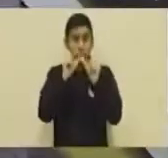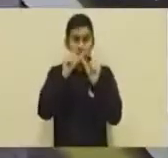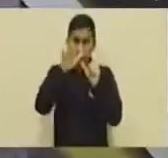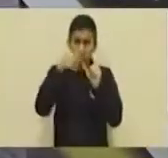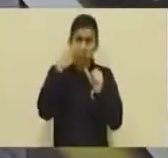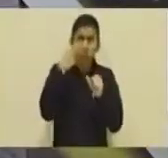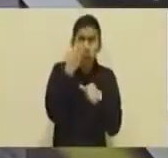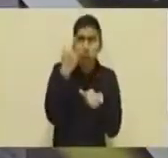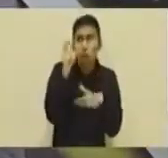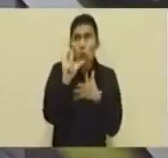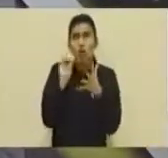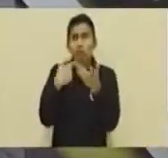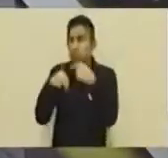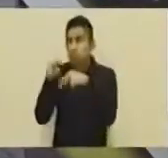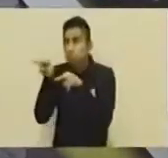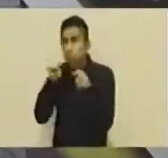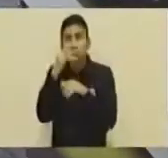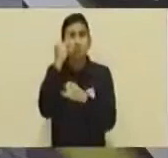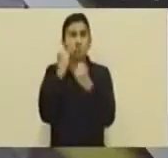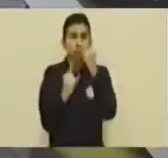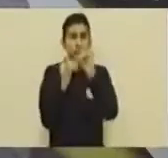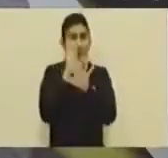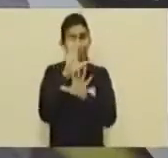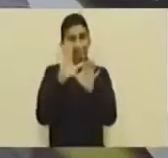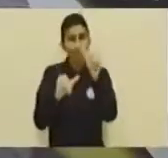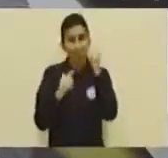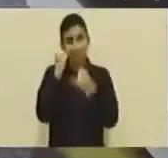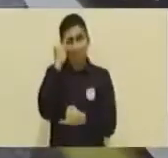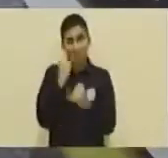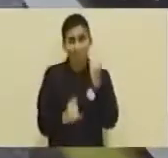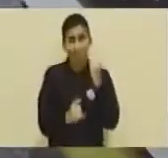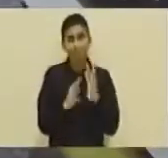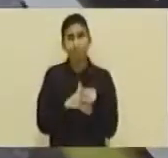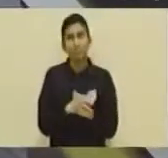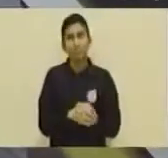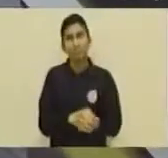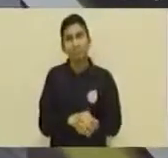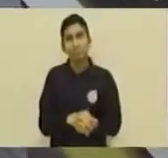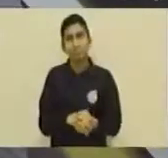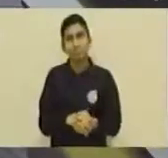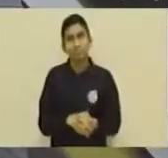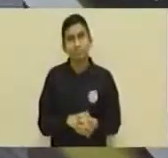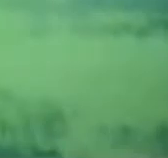todo lo que los rodea. Y es así como seguimos con más de su programa Aprendo en Casa.